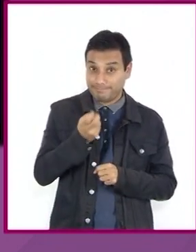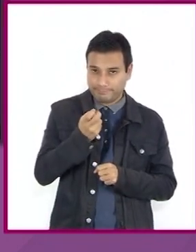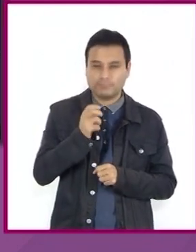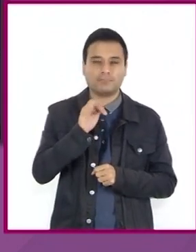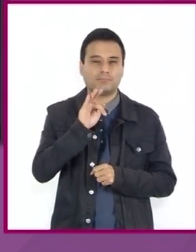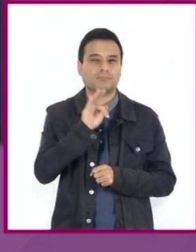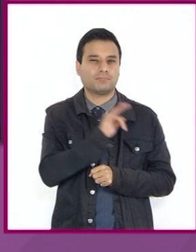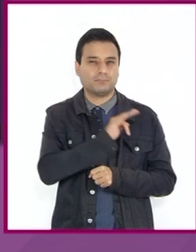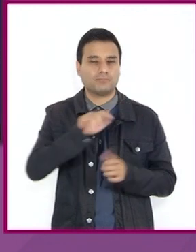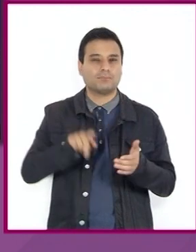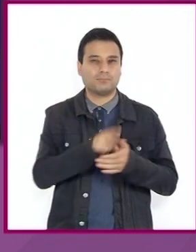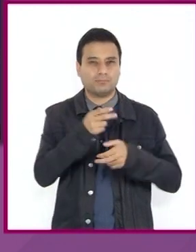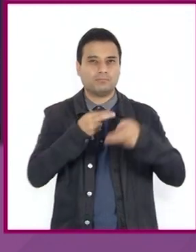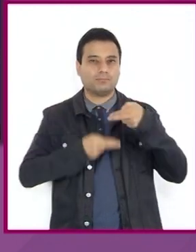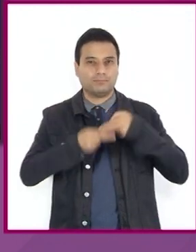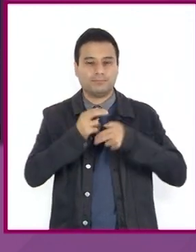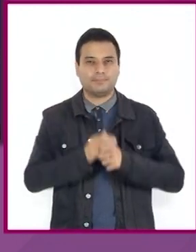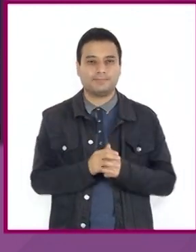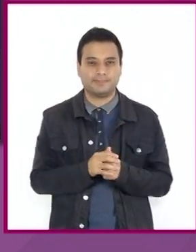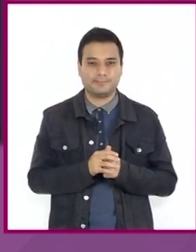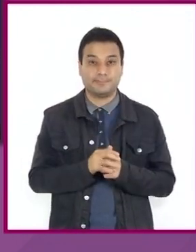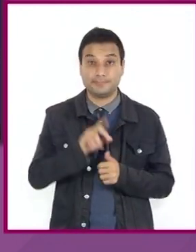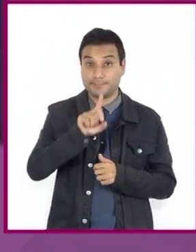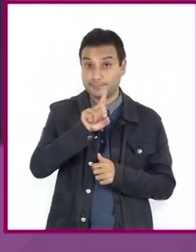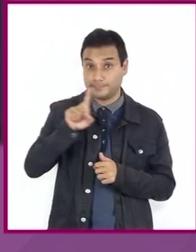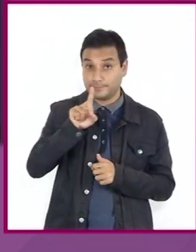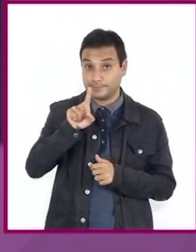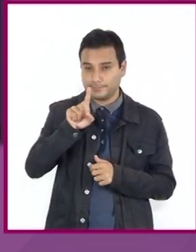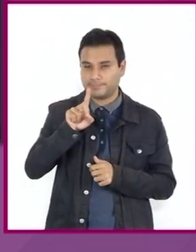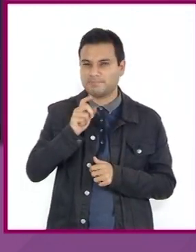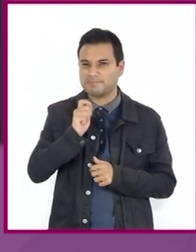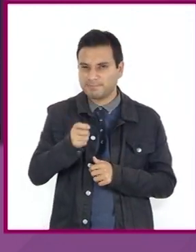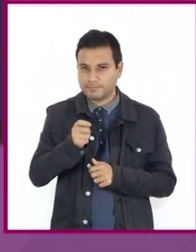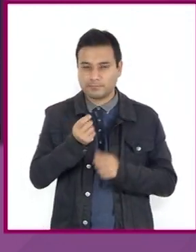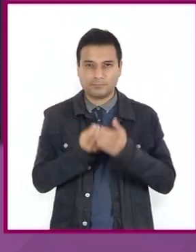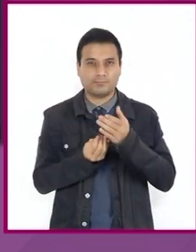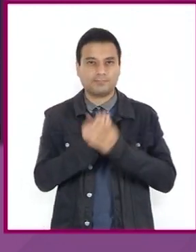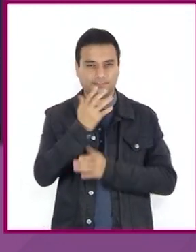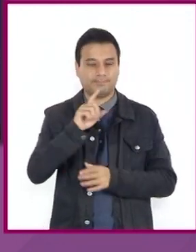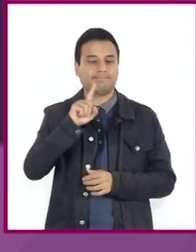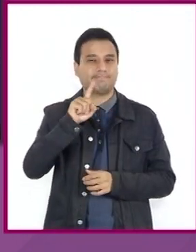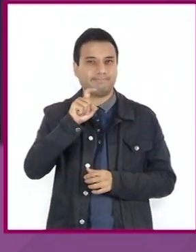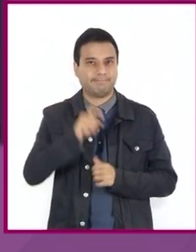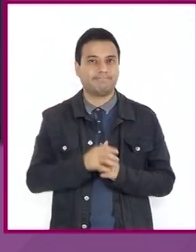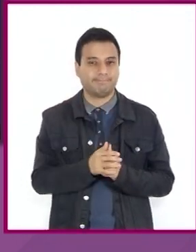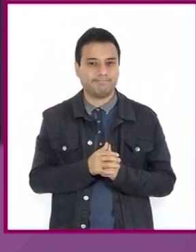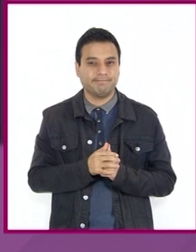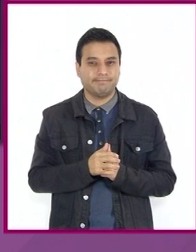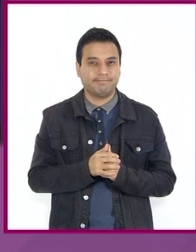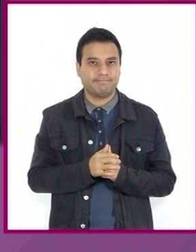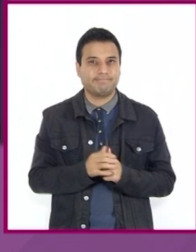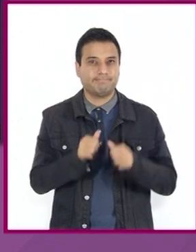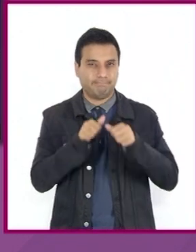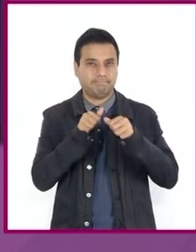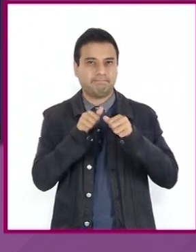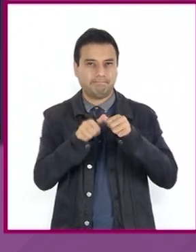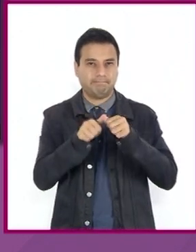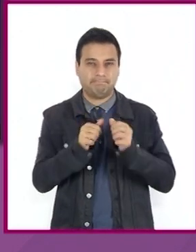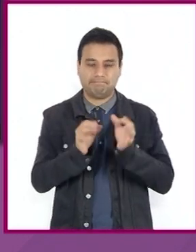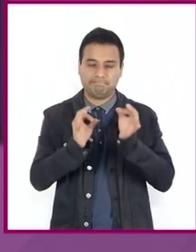reversible. Del lado derecho aparece el producto de la reacción, el agua, con la letra que indica su estado de